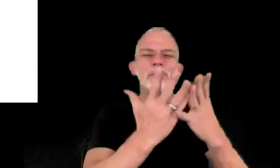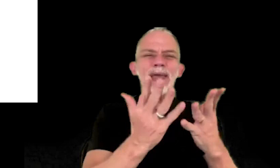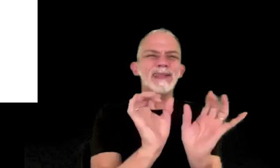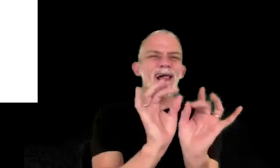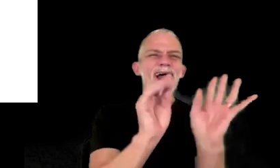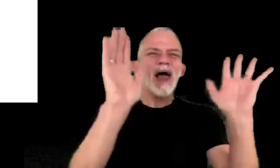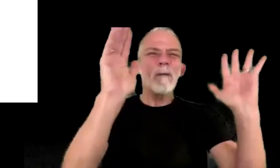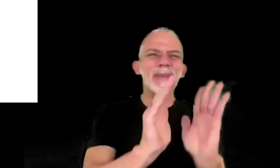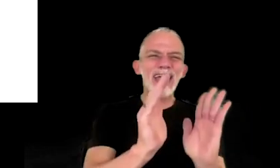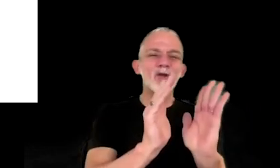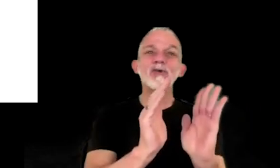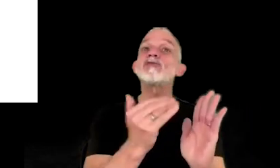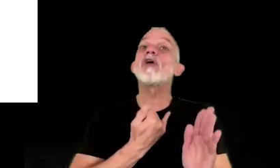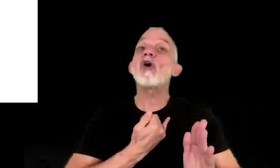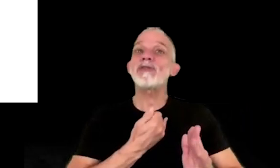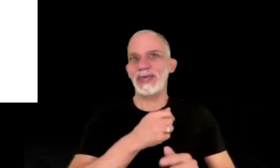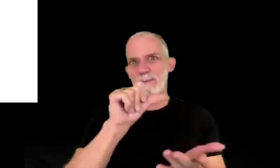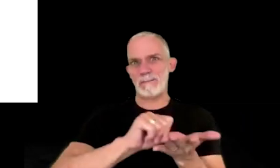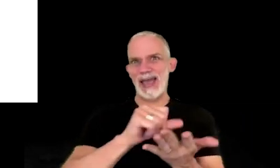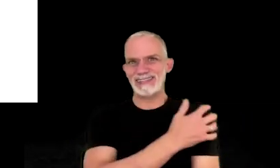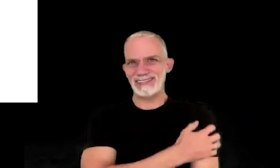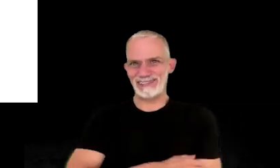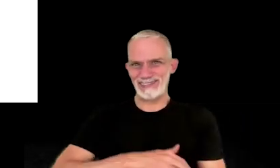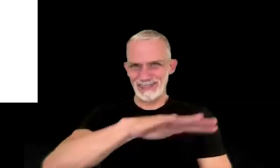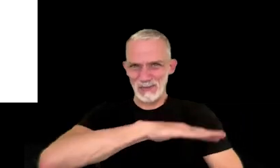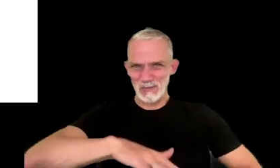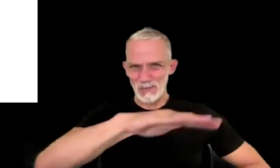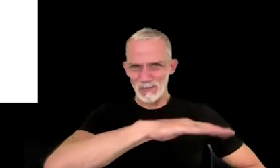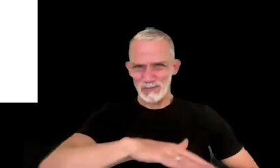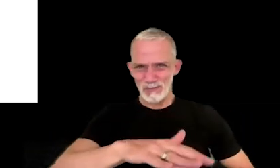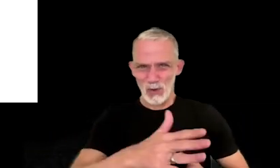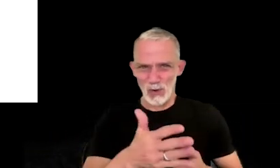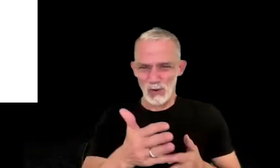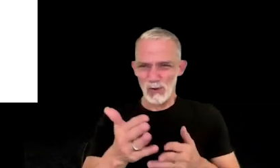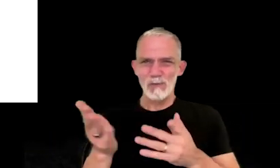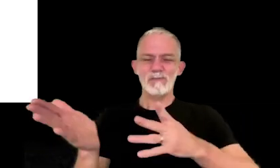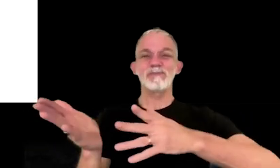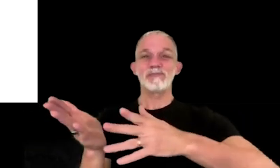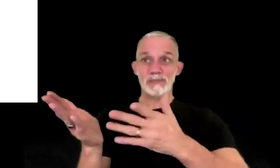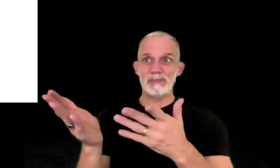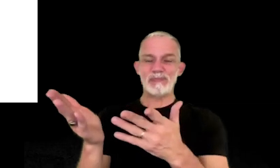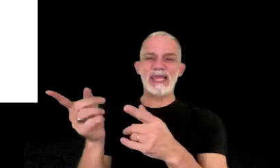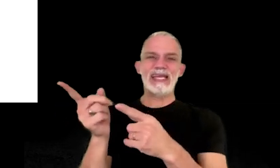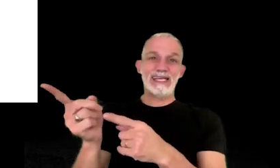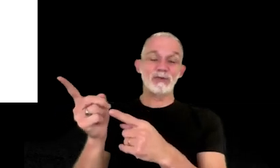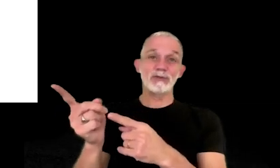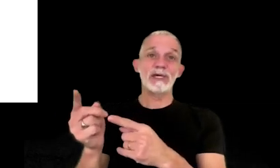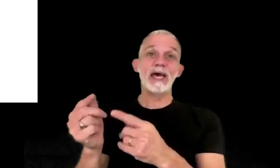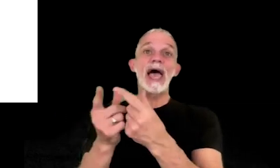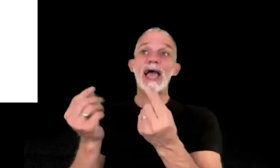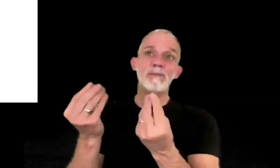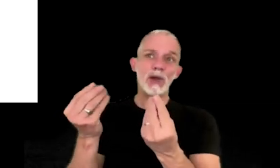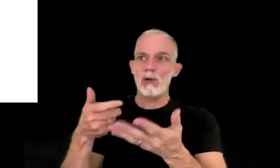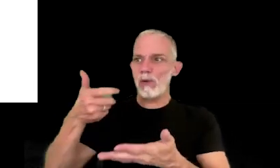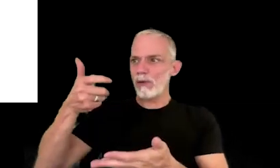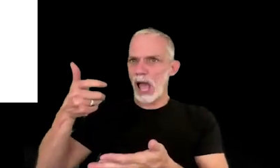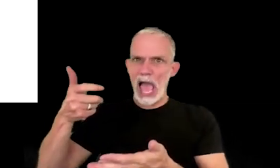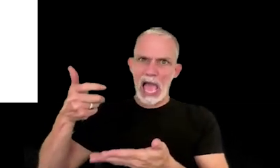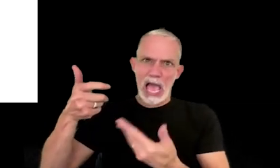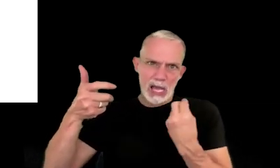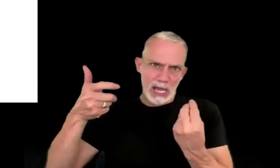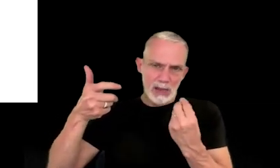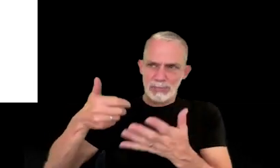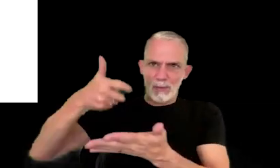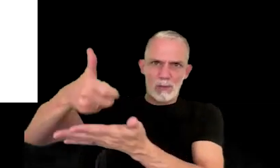de emisiones en países que fueran en desarrollo. Entonces, ¿qué hacía Japón? Y bueno, Japón, en vez de hacer la